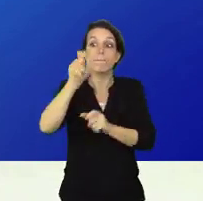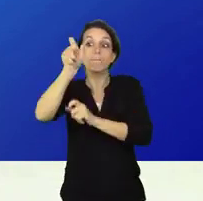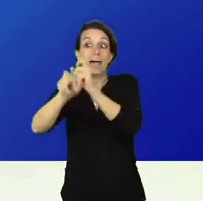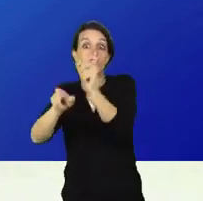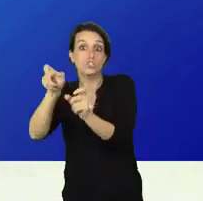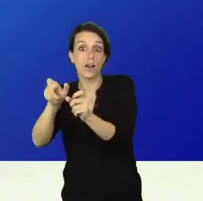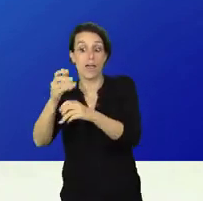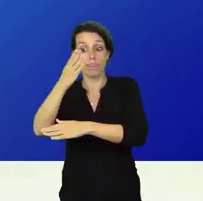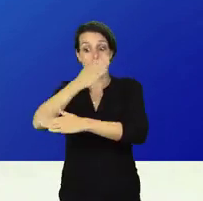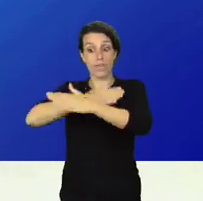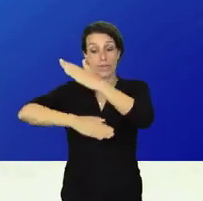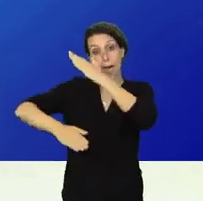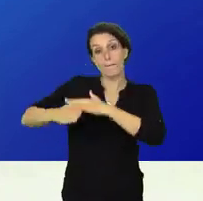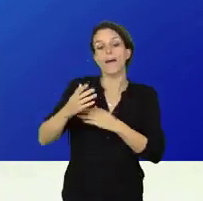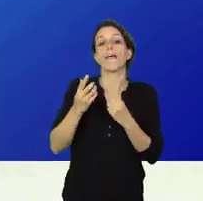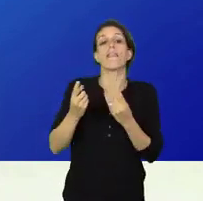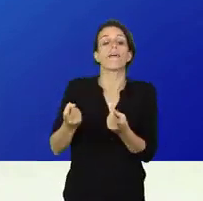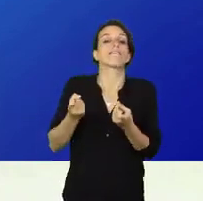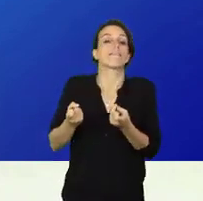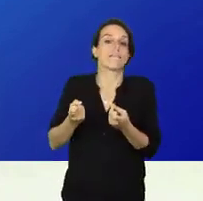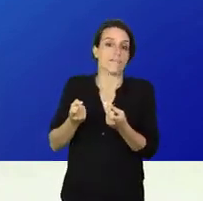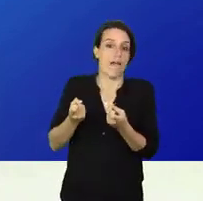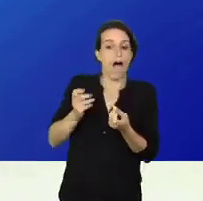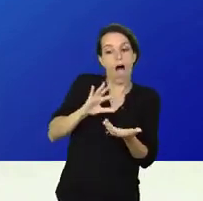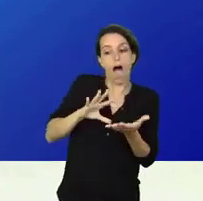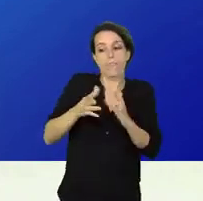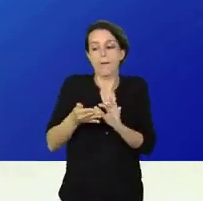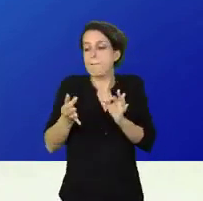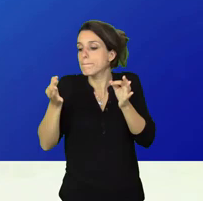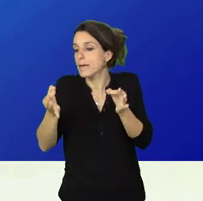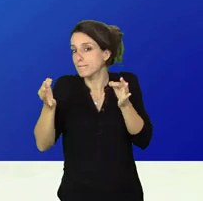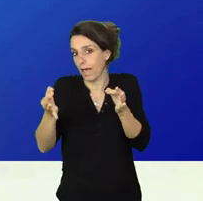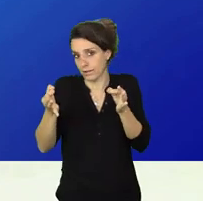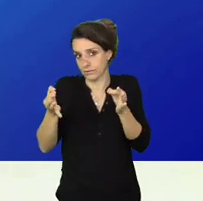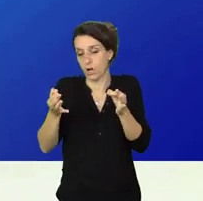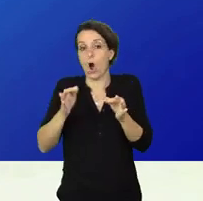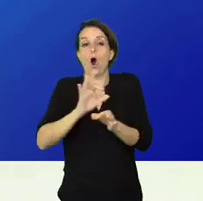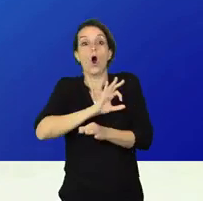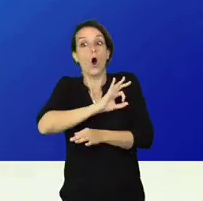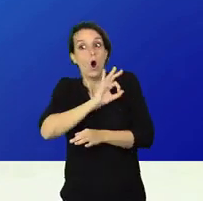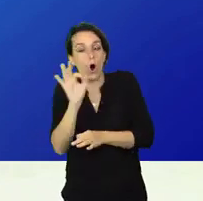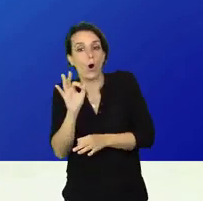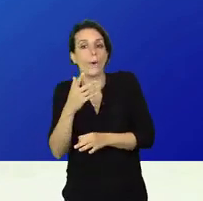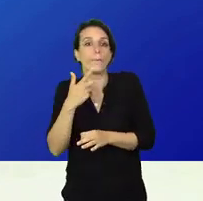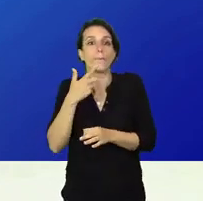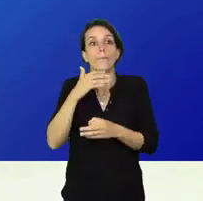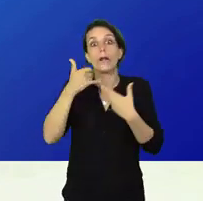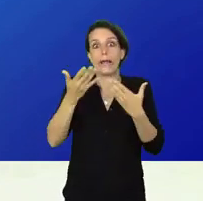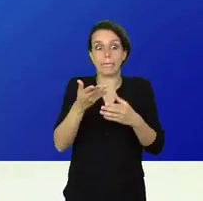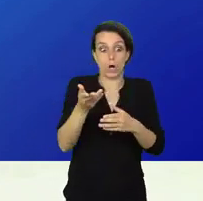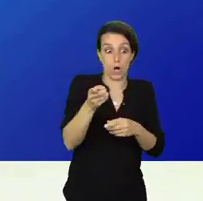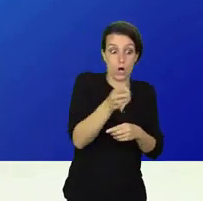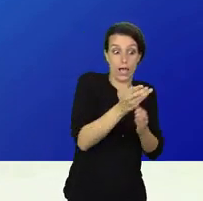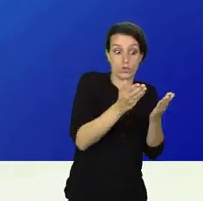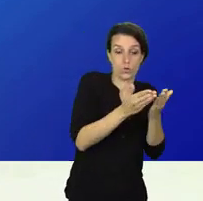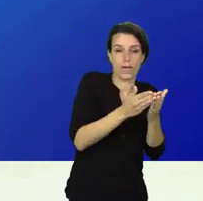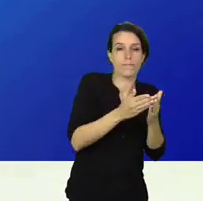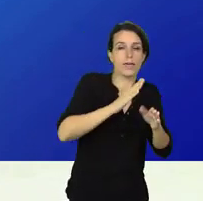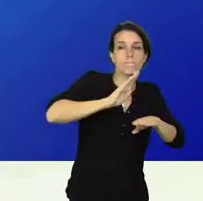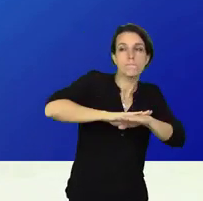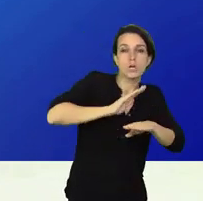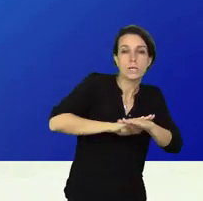usuarios con discapacidad requieren de determinadas adaptaciones específicas o incluso de pensar esos diseños